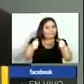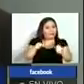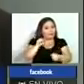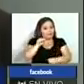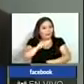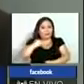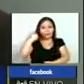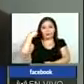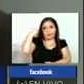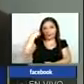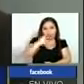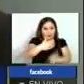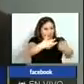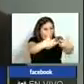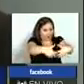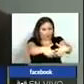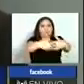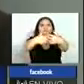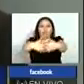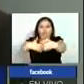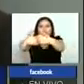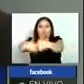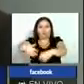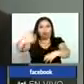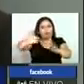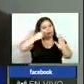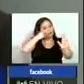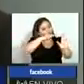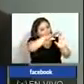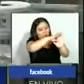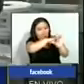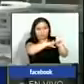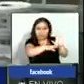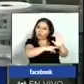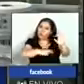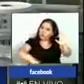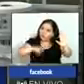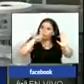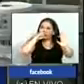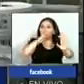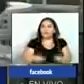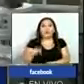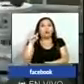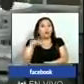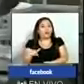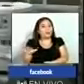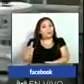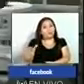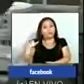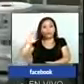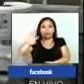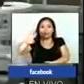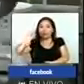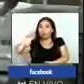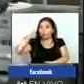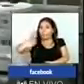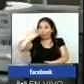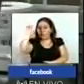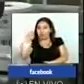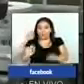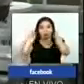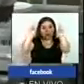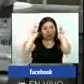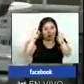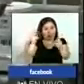importante, que cada empresa cumpla sus protocolos de forma estricta. Actualmente, el 54% de la economía